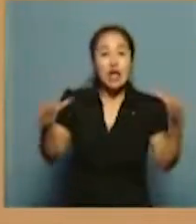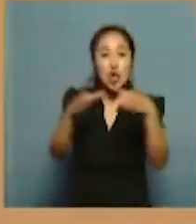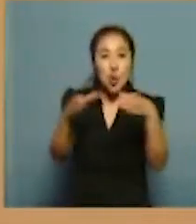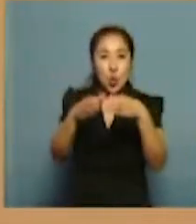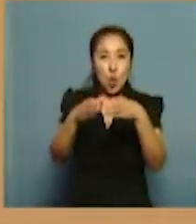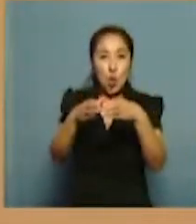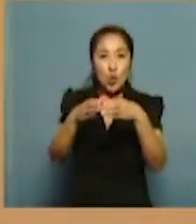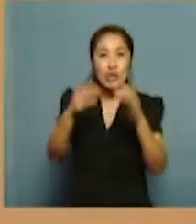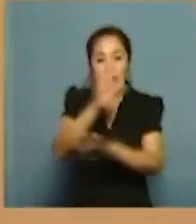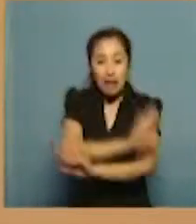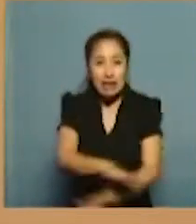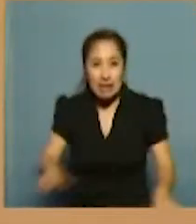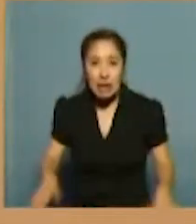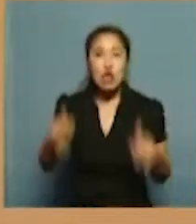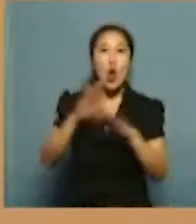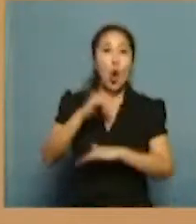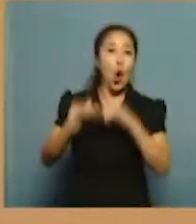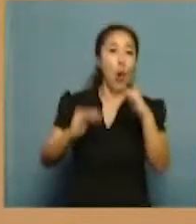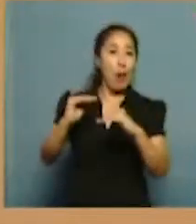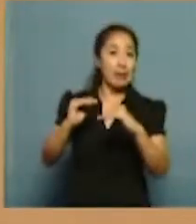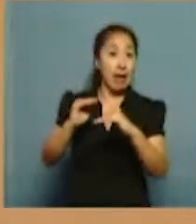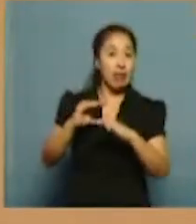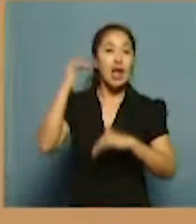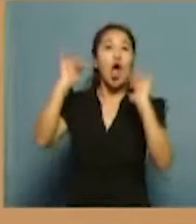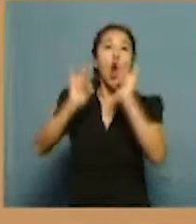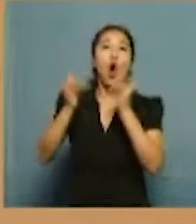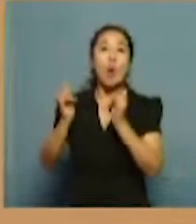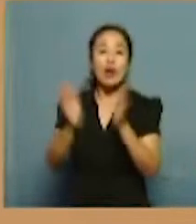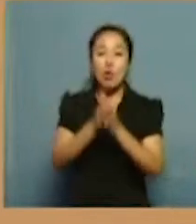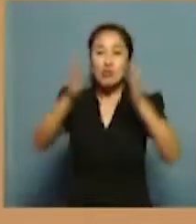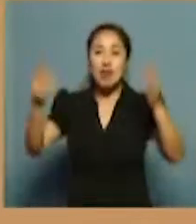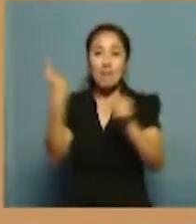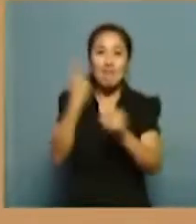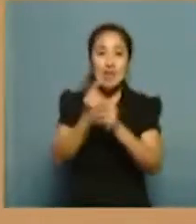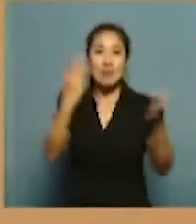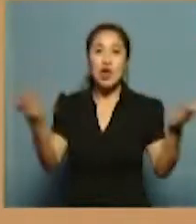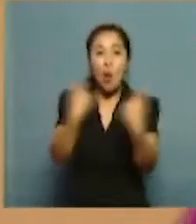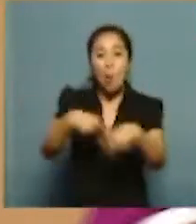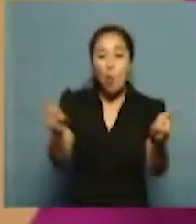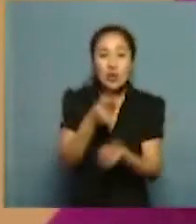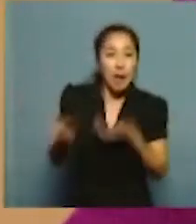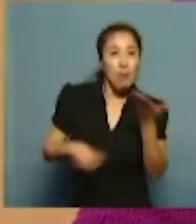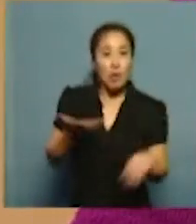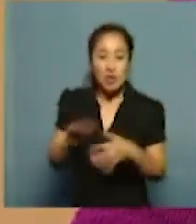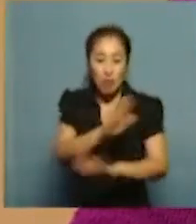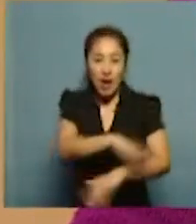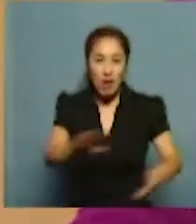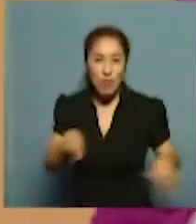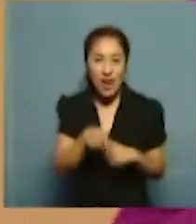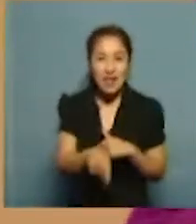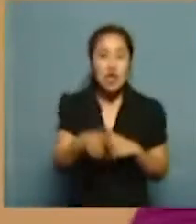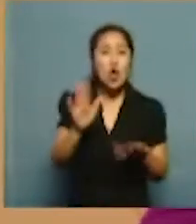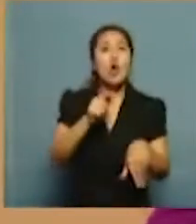pre infantiles infantil juvenil una primera etapa que es música en movimiento para los más chiquititos